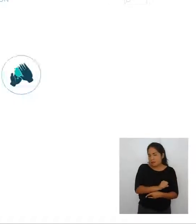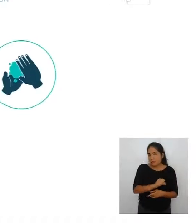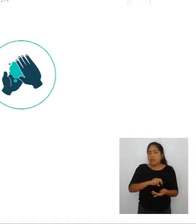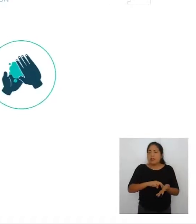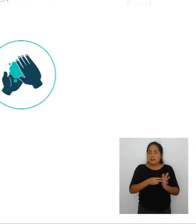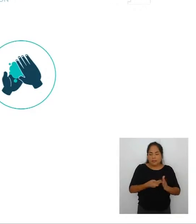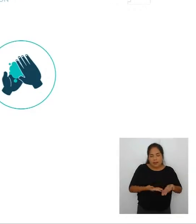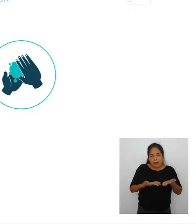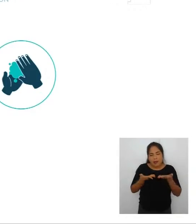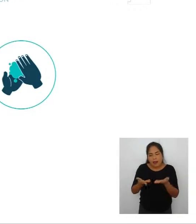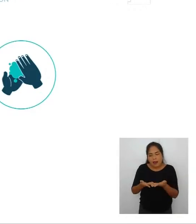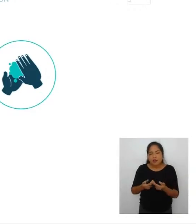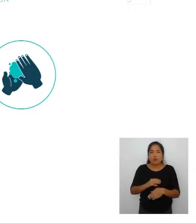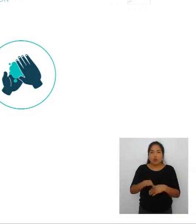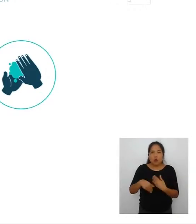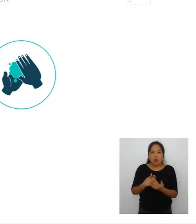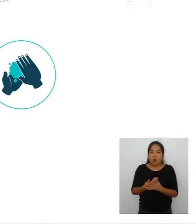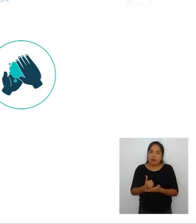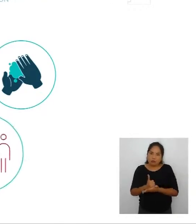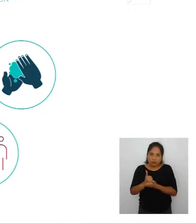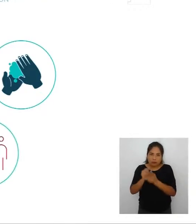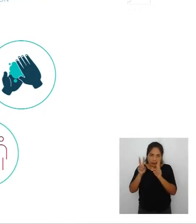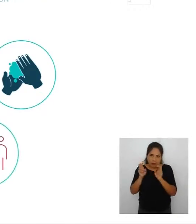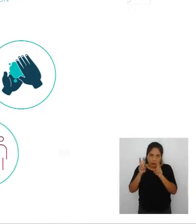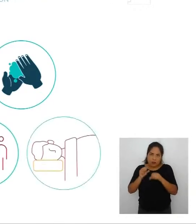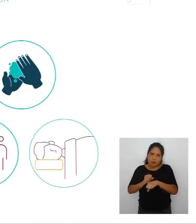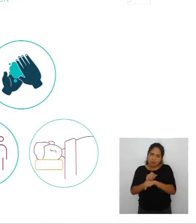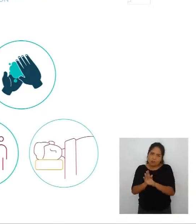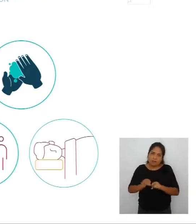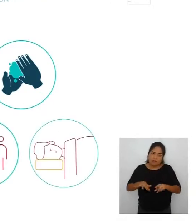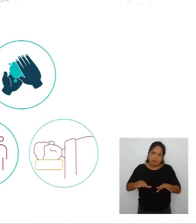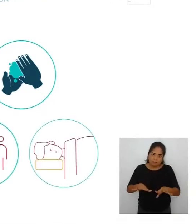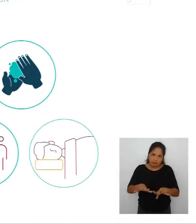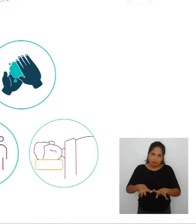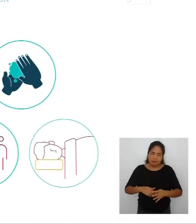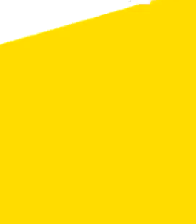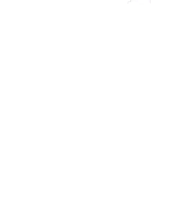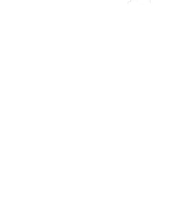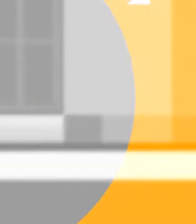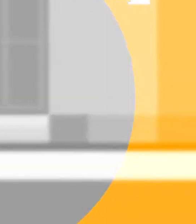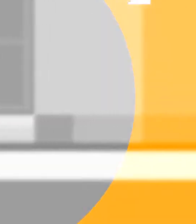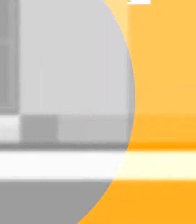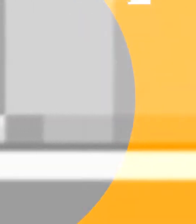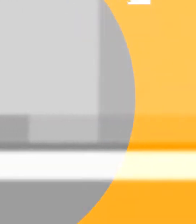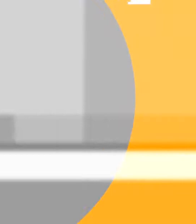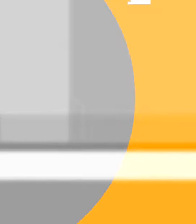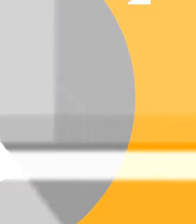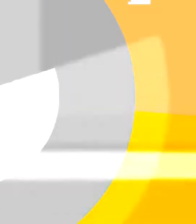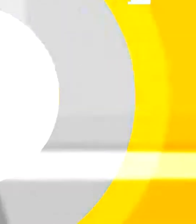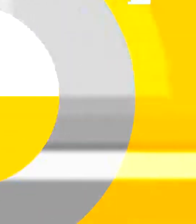prevención, mitigación y contención de nuevos casos por el coronavirus.